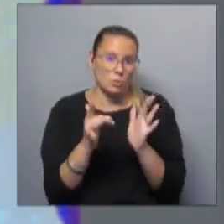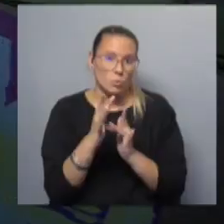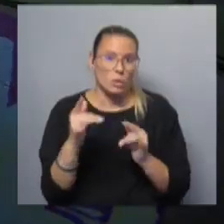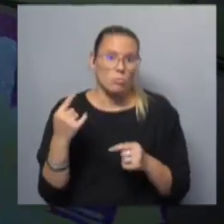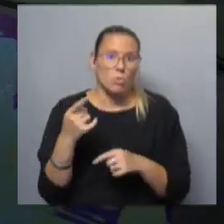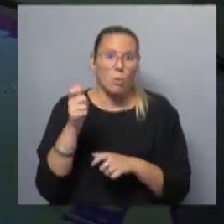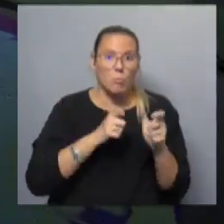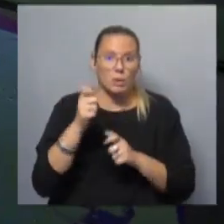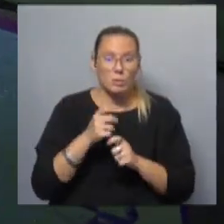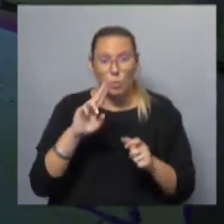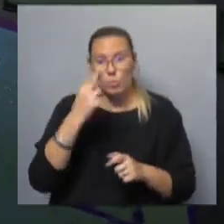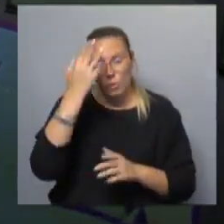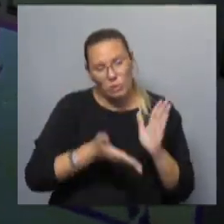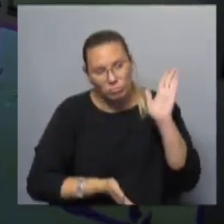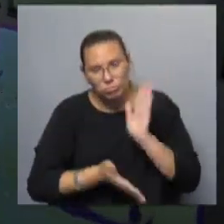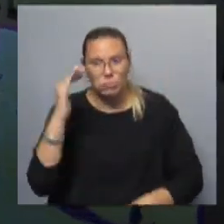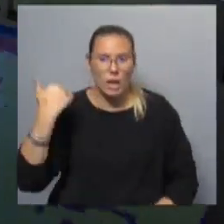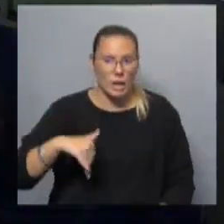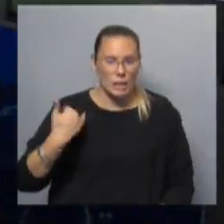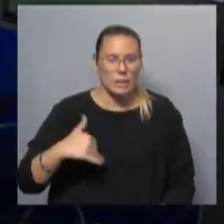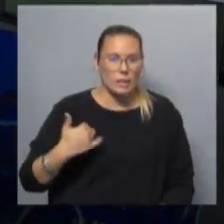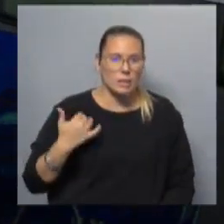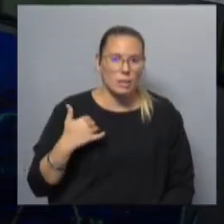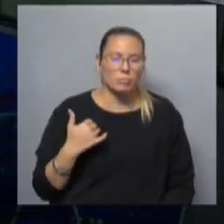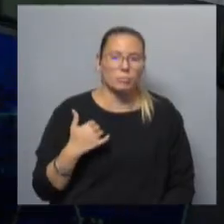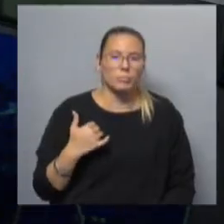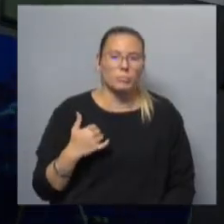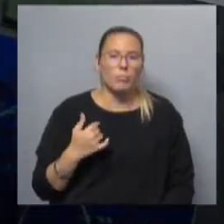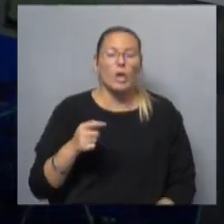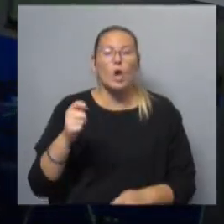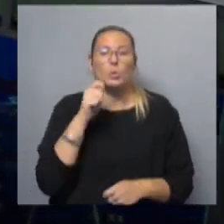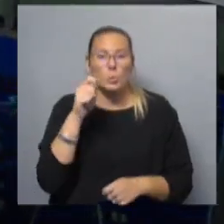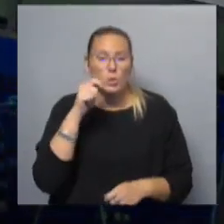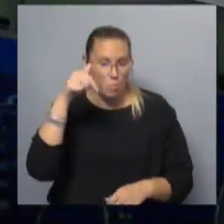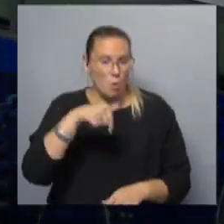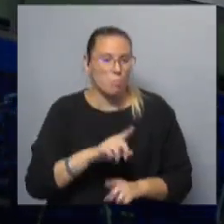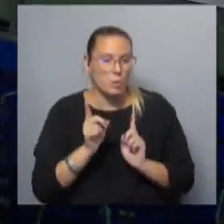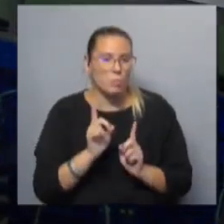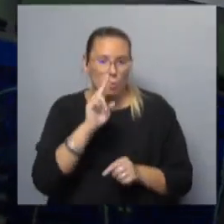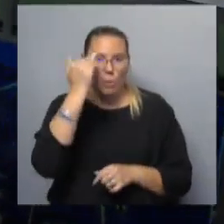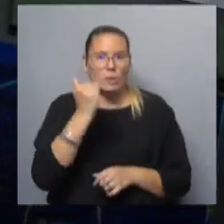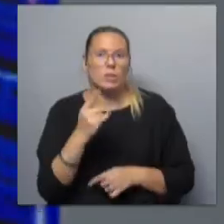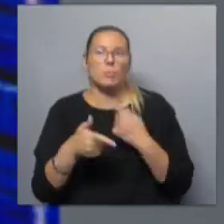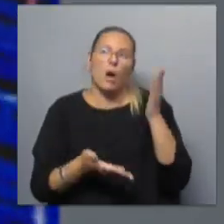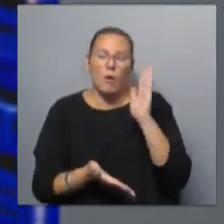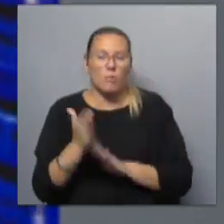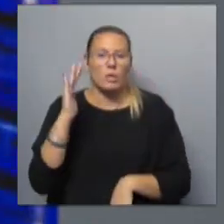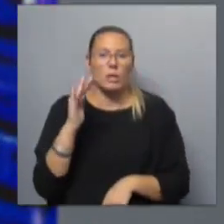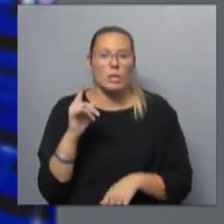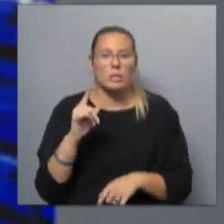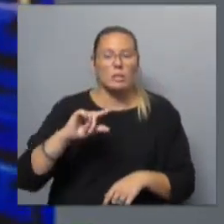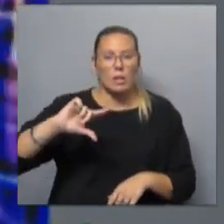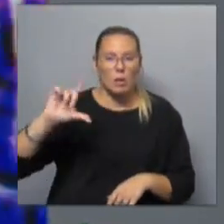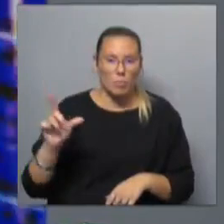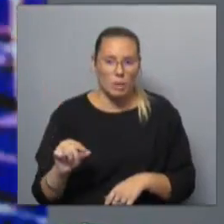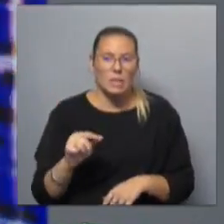mucha todos gente los cruzó. Uruguayos arrancaron, ¿no? Exactamente, exactamente. Hubo mucho turismo interno, pero también salidas a consumir. Entonces se rebajó,